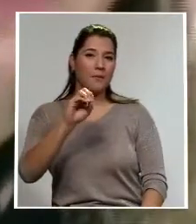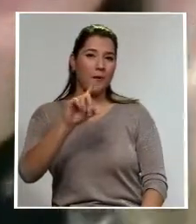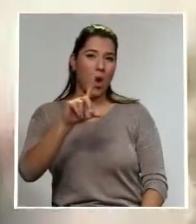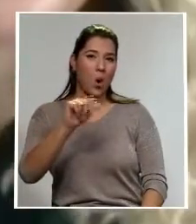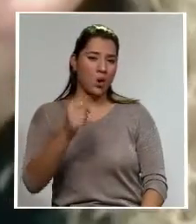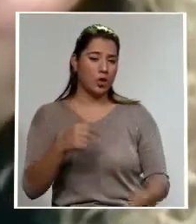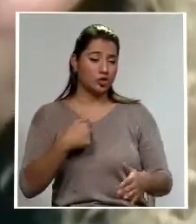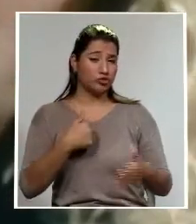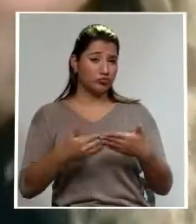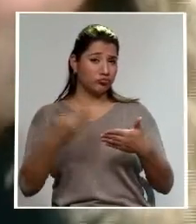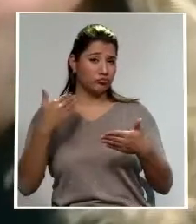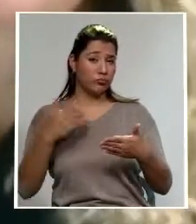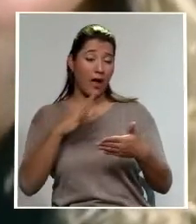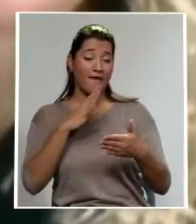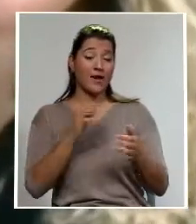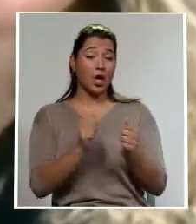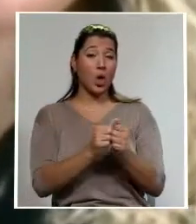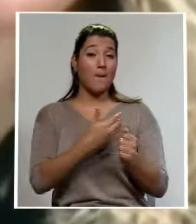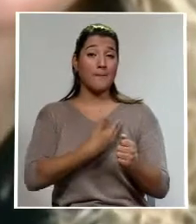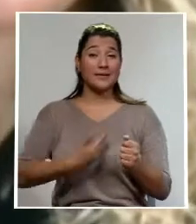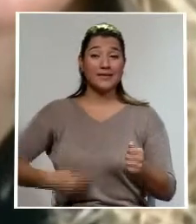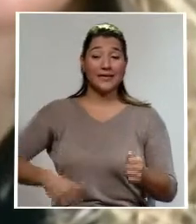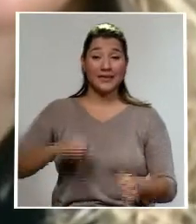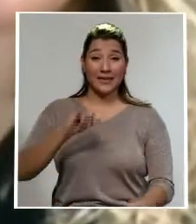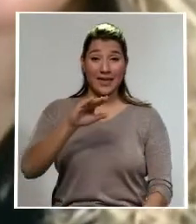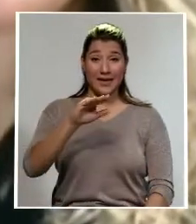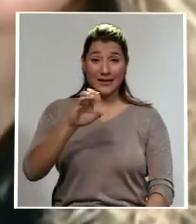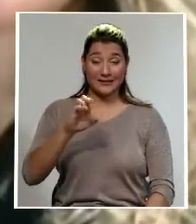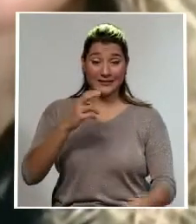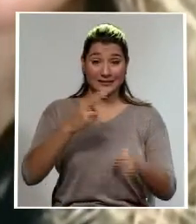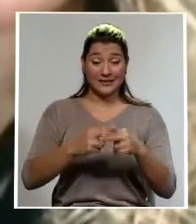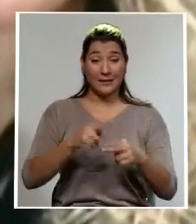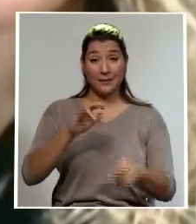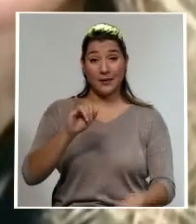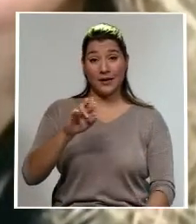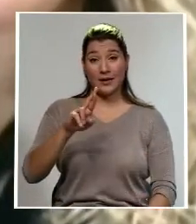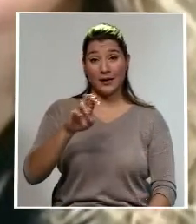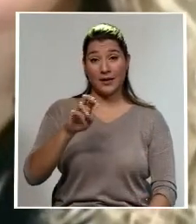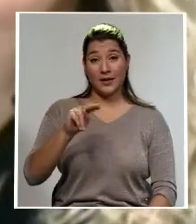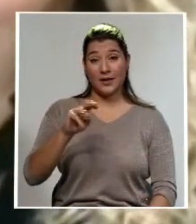Irene Cañas, la presidenta ejecutiva del ICE, y hablábamos de que